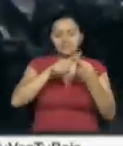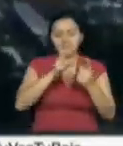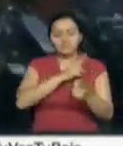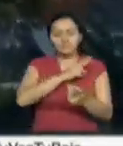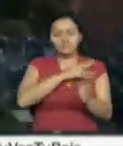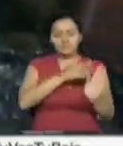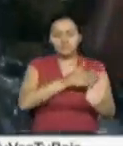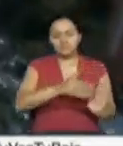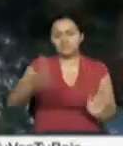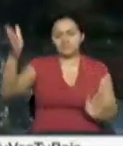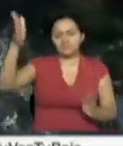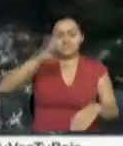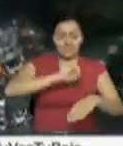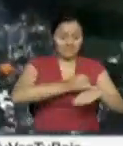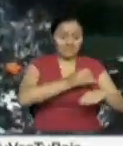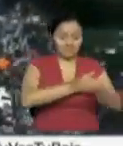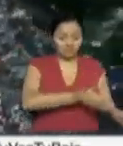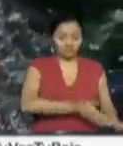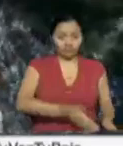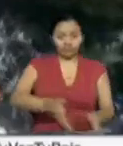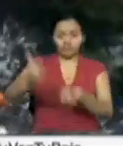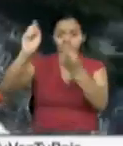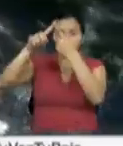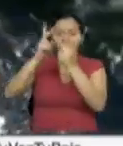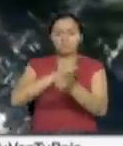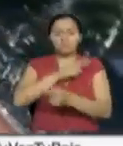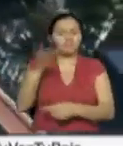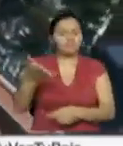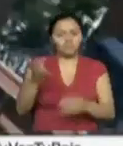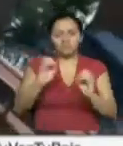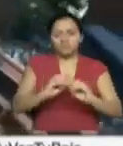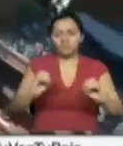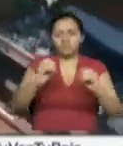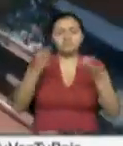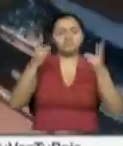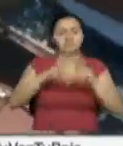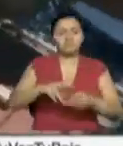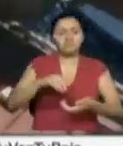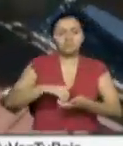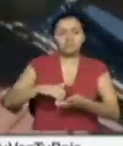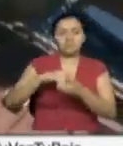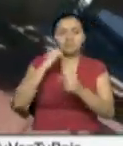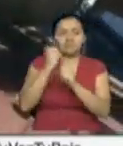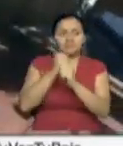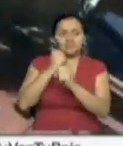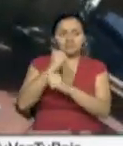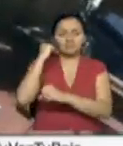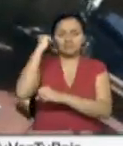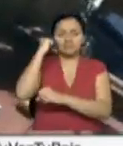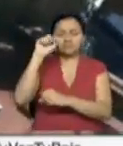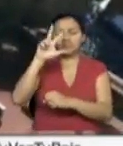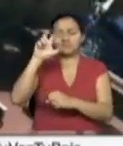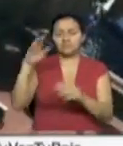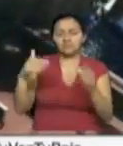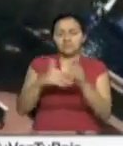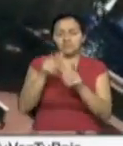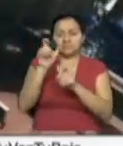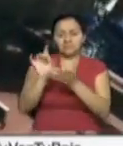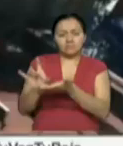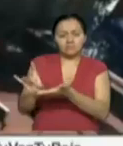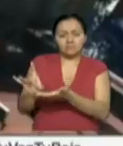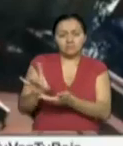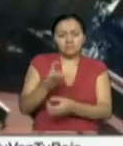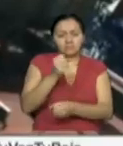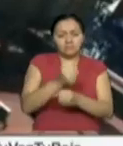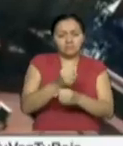universitario. Además, marchan las centrales y confederaciones de trabajadores en rechazo a cerca de 300.000 despidos en este último tiempo,